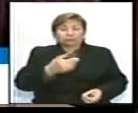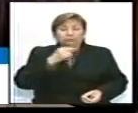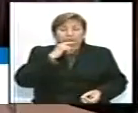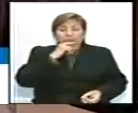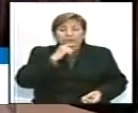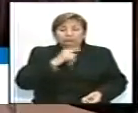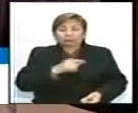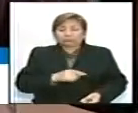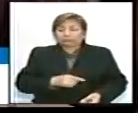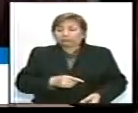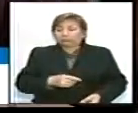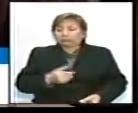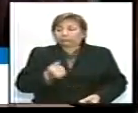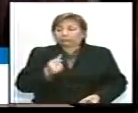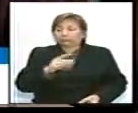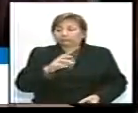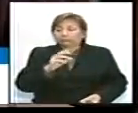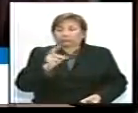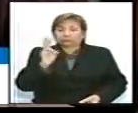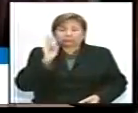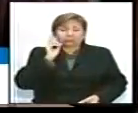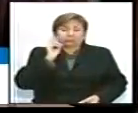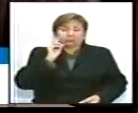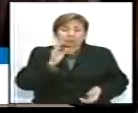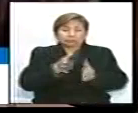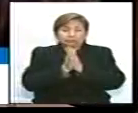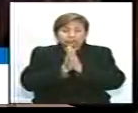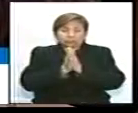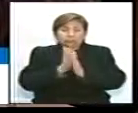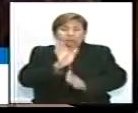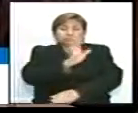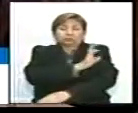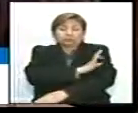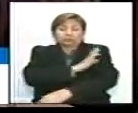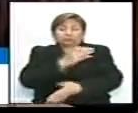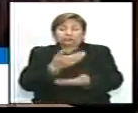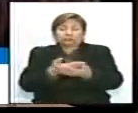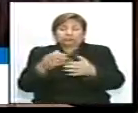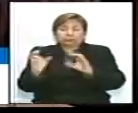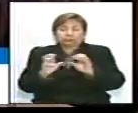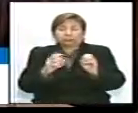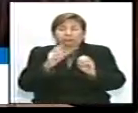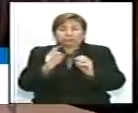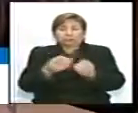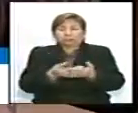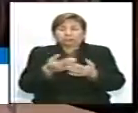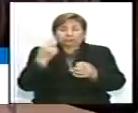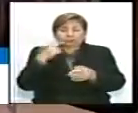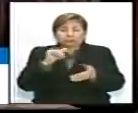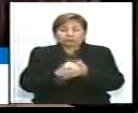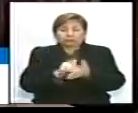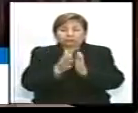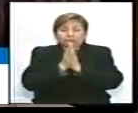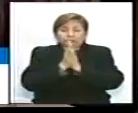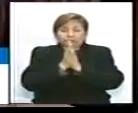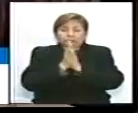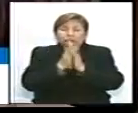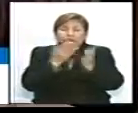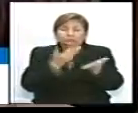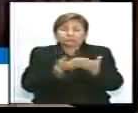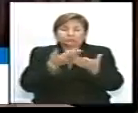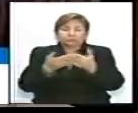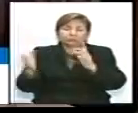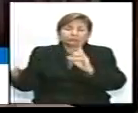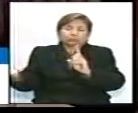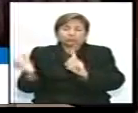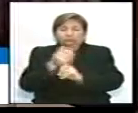señora congresista Alcorta. Yo el viernes he pedido a la fiscal realice los actos de investigación inmediatos para que pida y plantee la